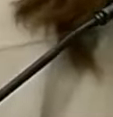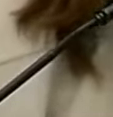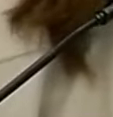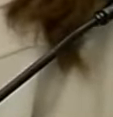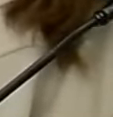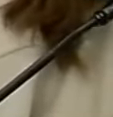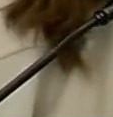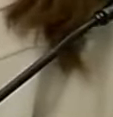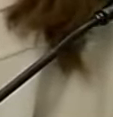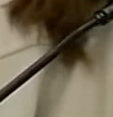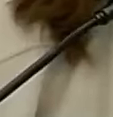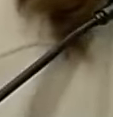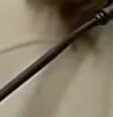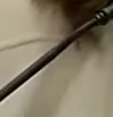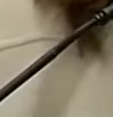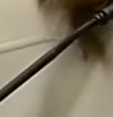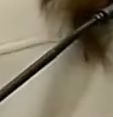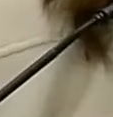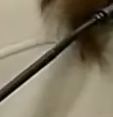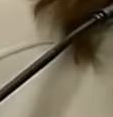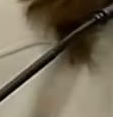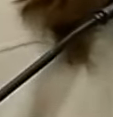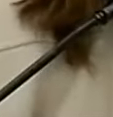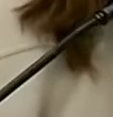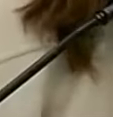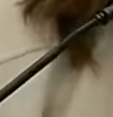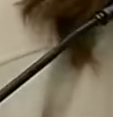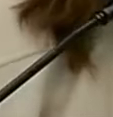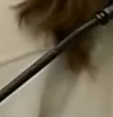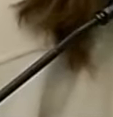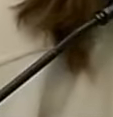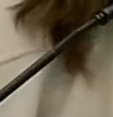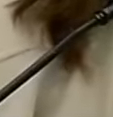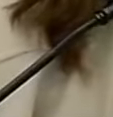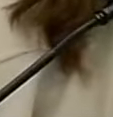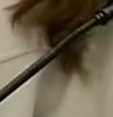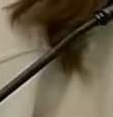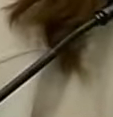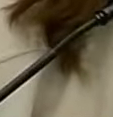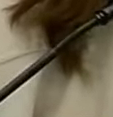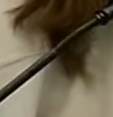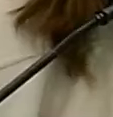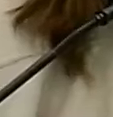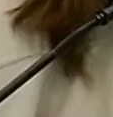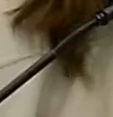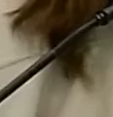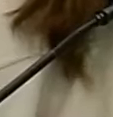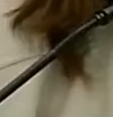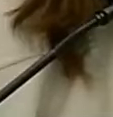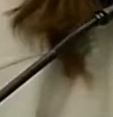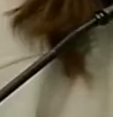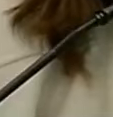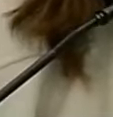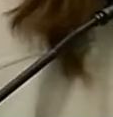una lancha de control de la hidrovía, una lancha Yaldac inteligente